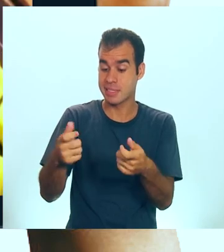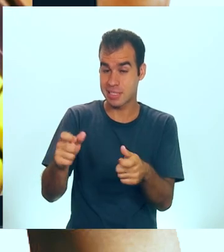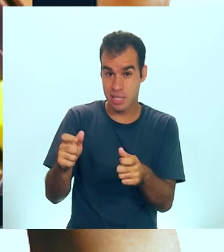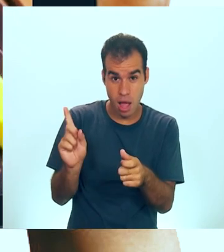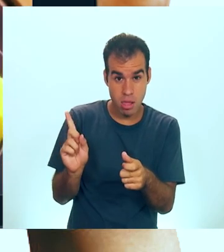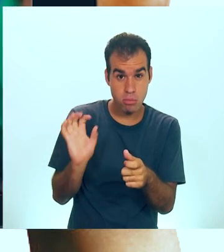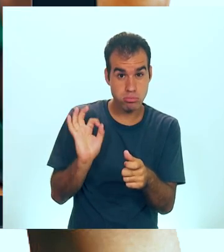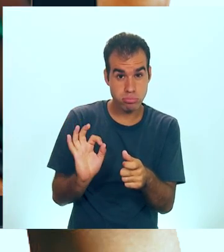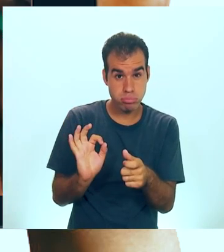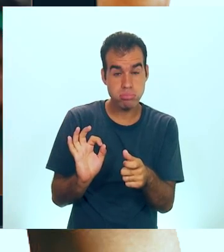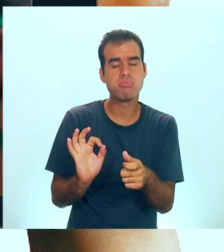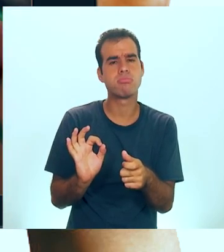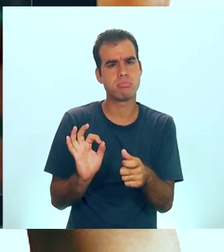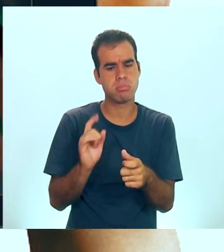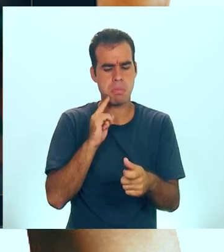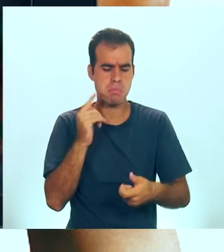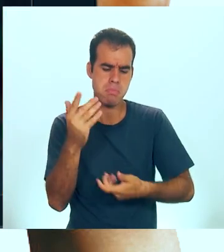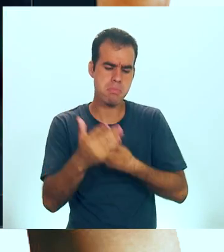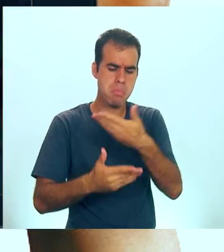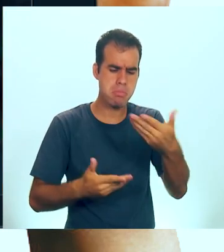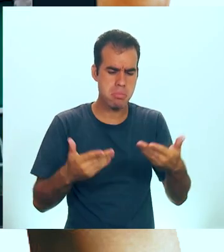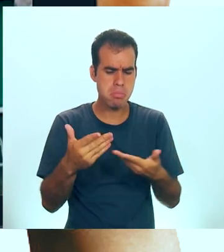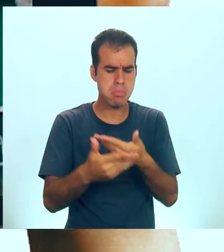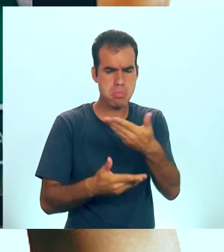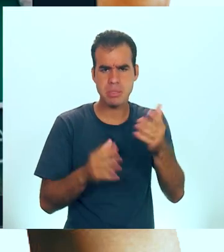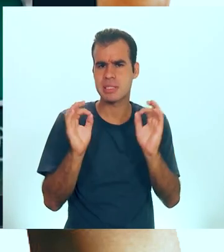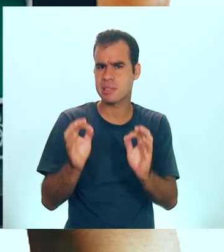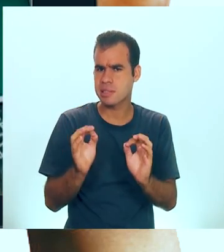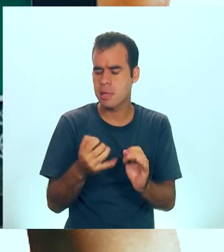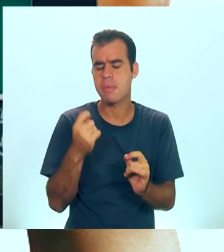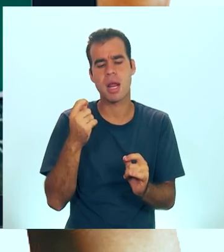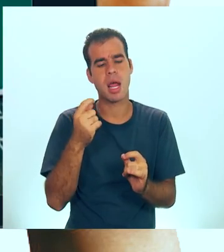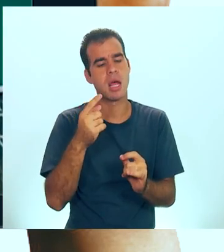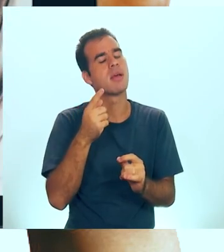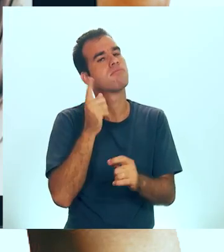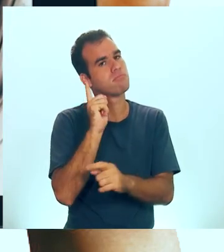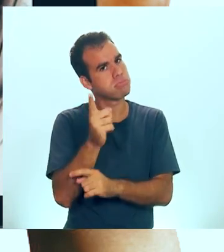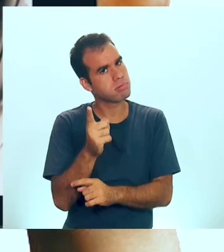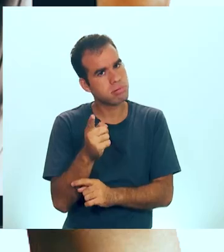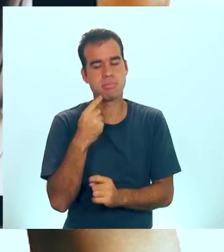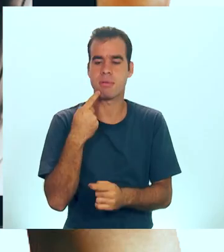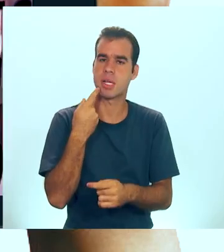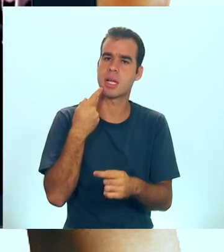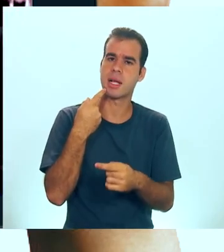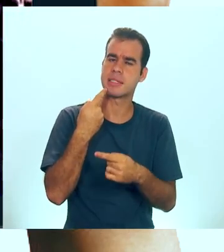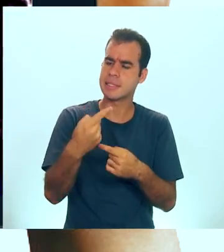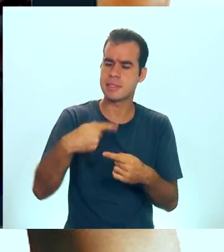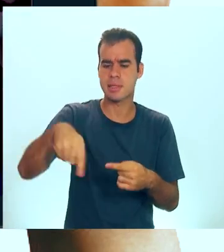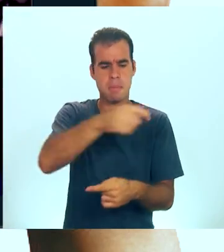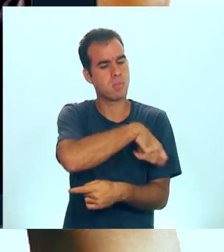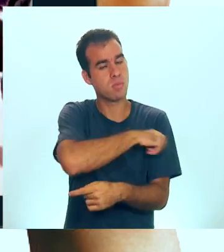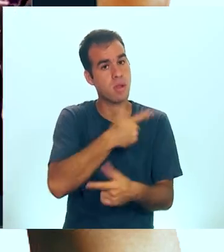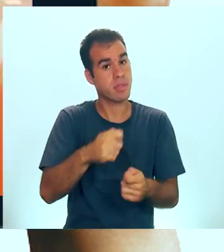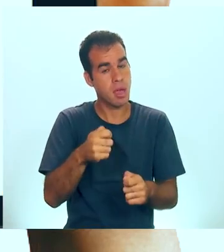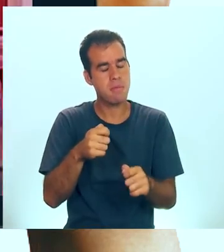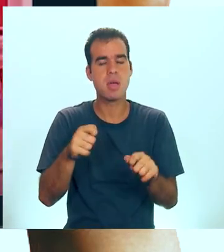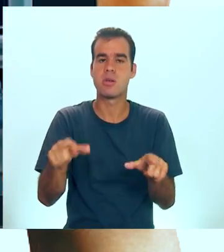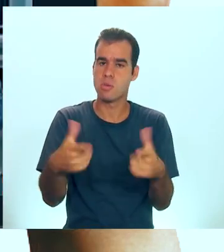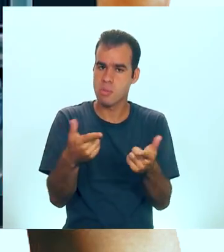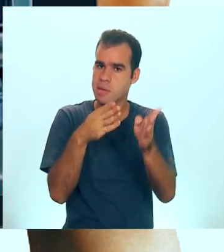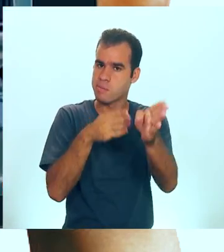Conservador, se encarga de compartir mensajes de bien público y de alertar sobre el necesario comportamiento social durante la